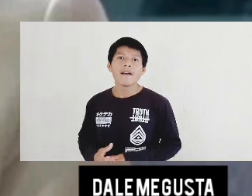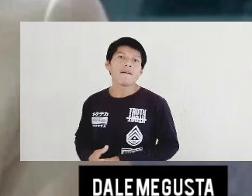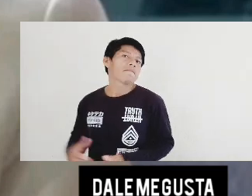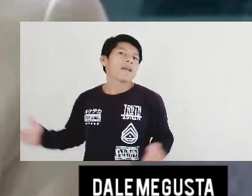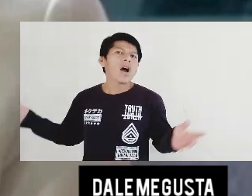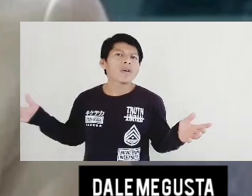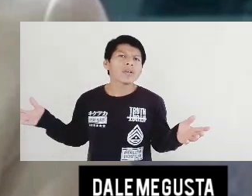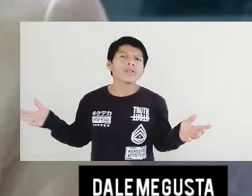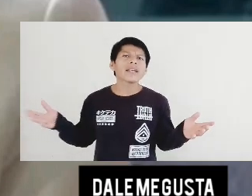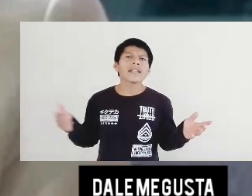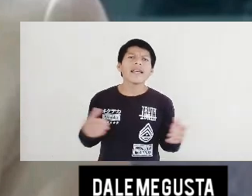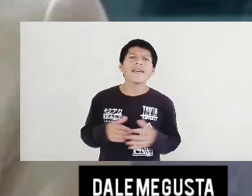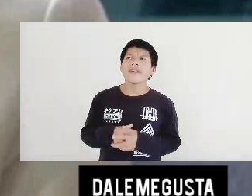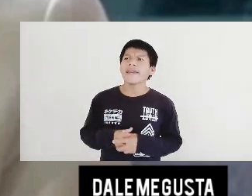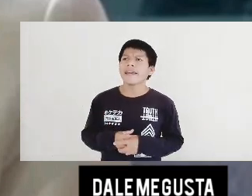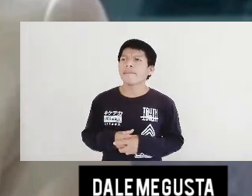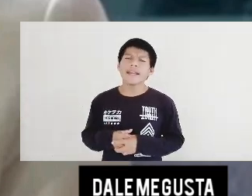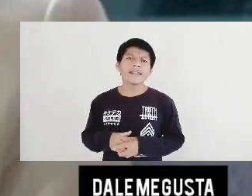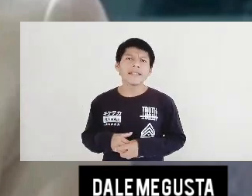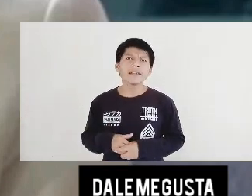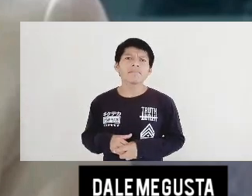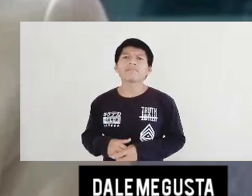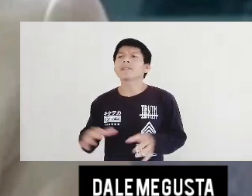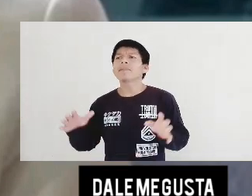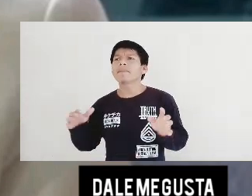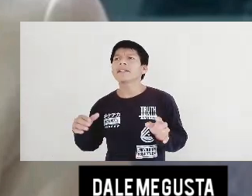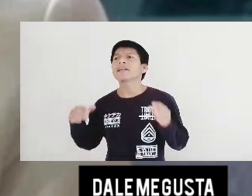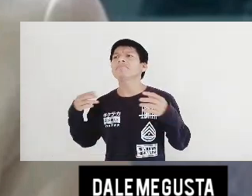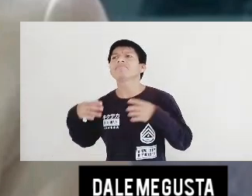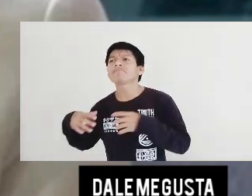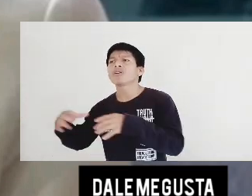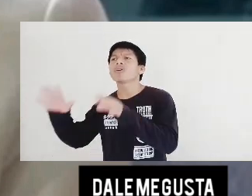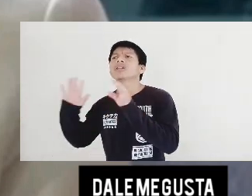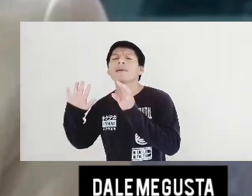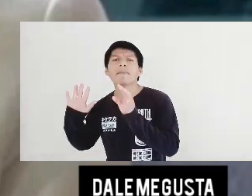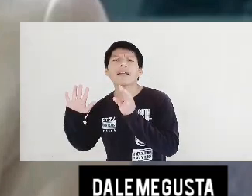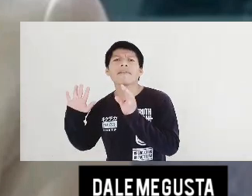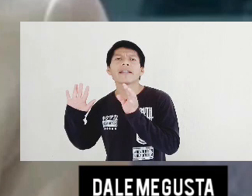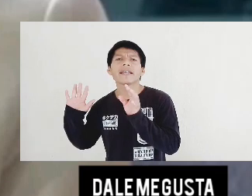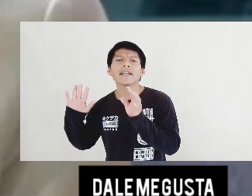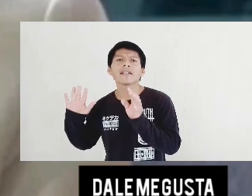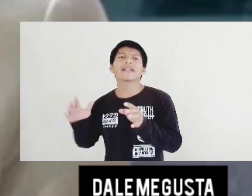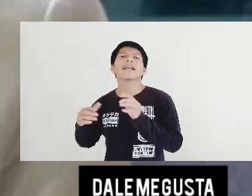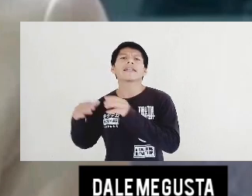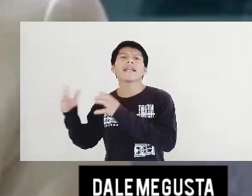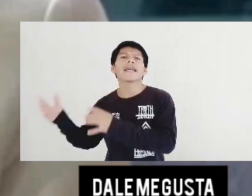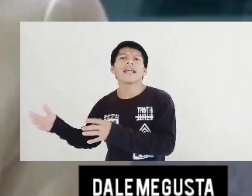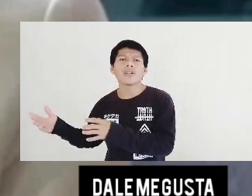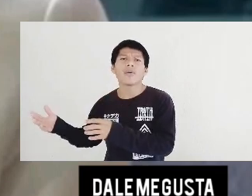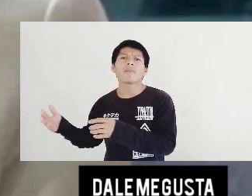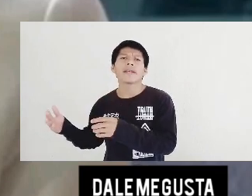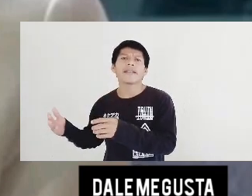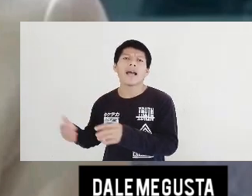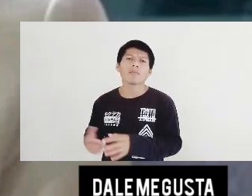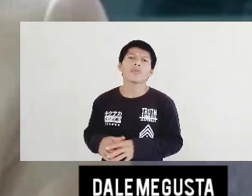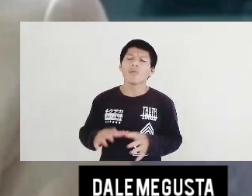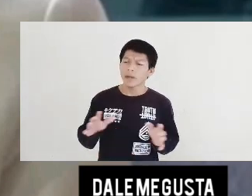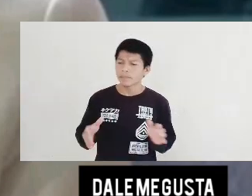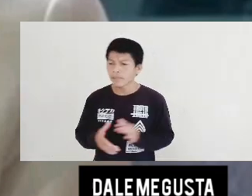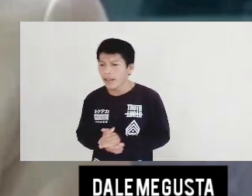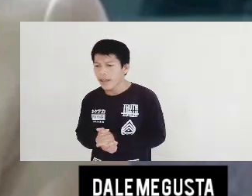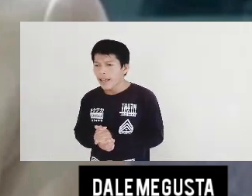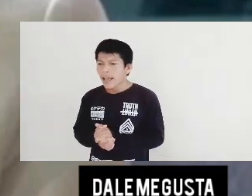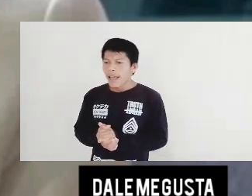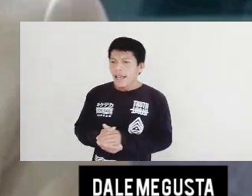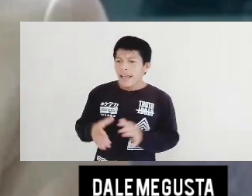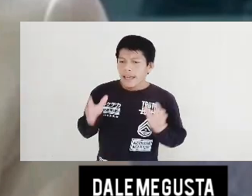venta, aunque no tiene nada de veracidad, simplemente lo hice para vender, ya que trae el nombre de AMLO, ¿no?